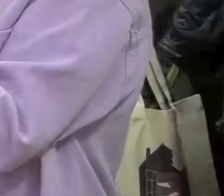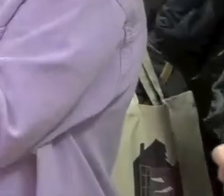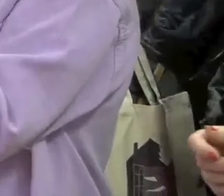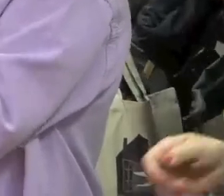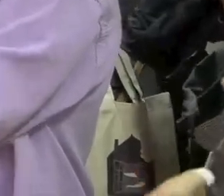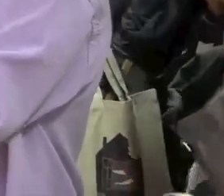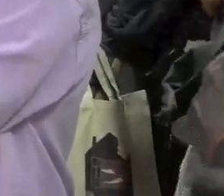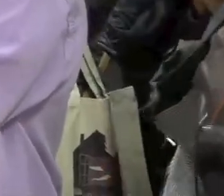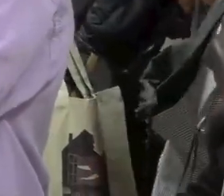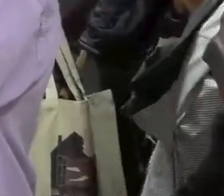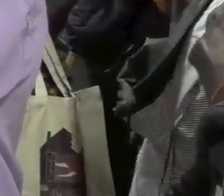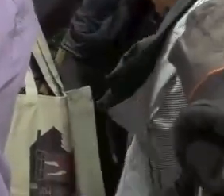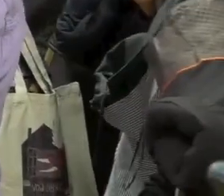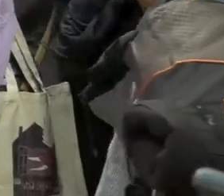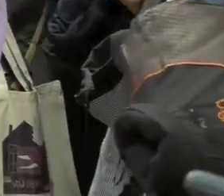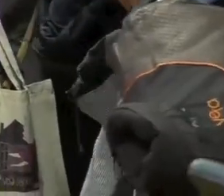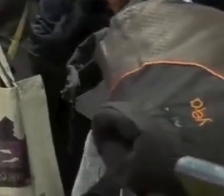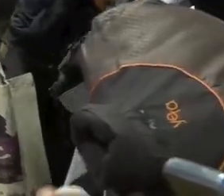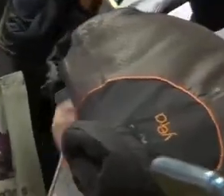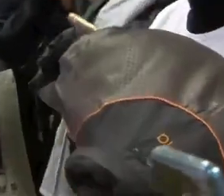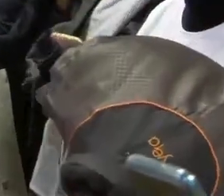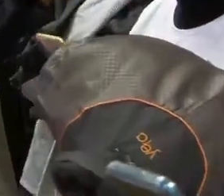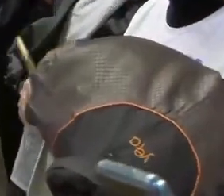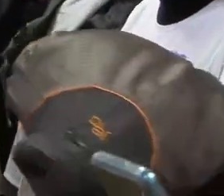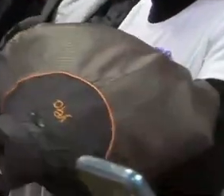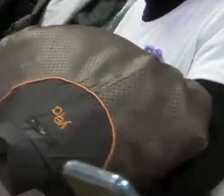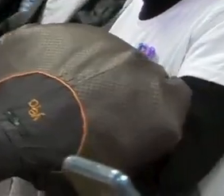compañeiras socio gran día